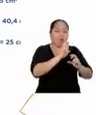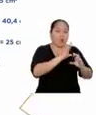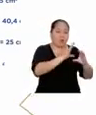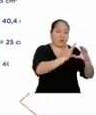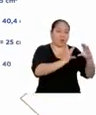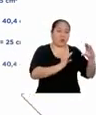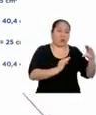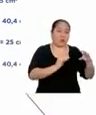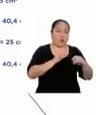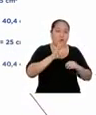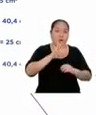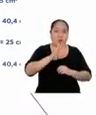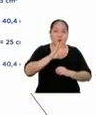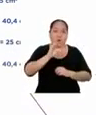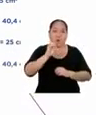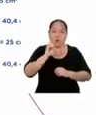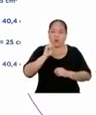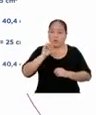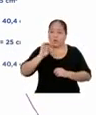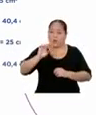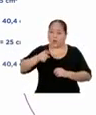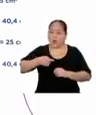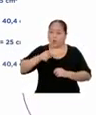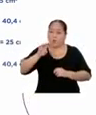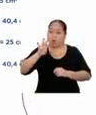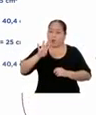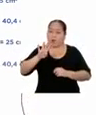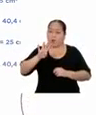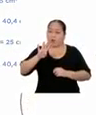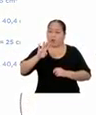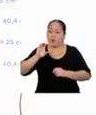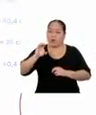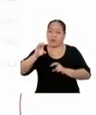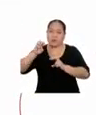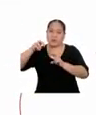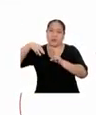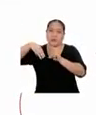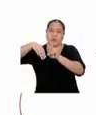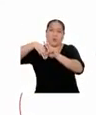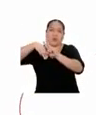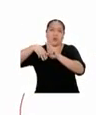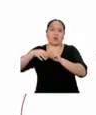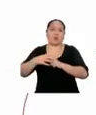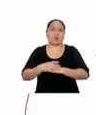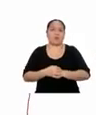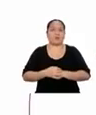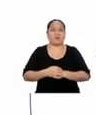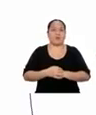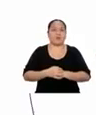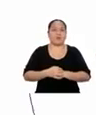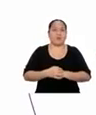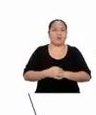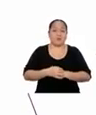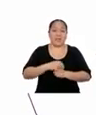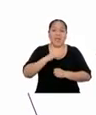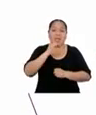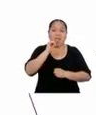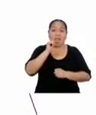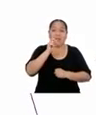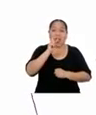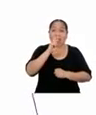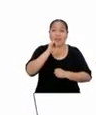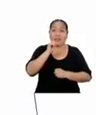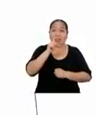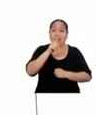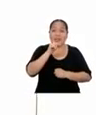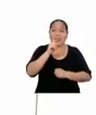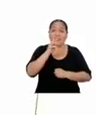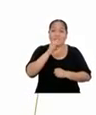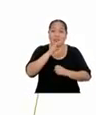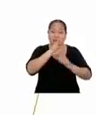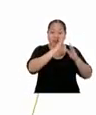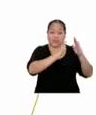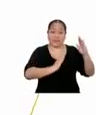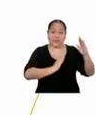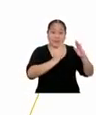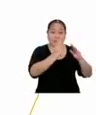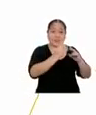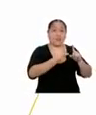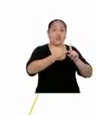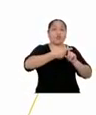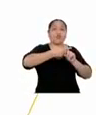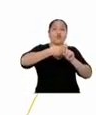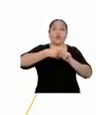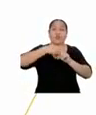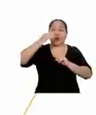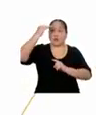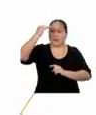es 40,4 centímetros cuadrados. Y para calcular el área lateral de la pirámide, solo tenemos que